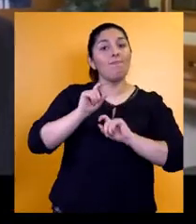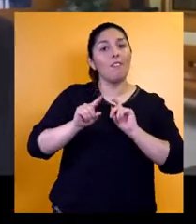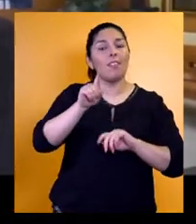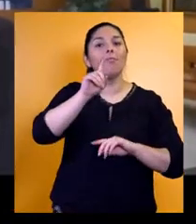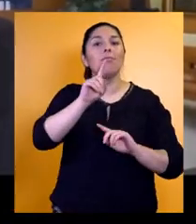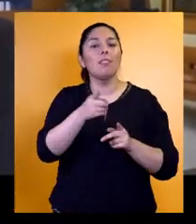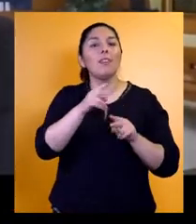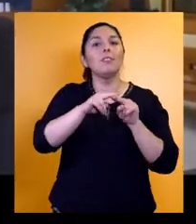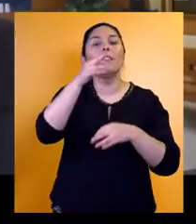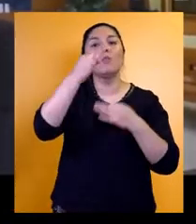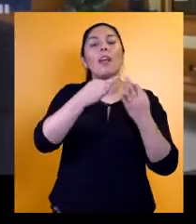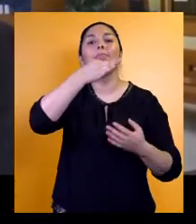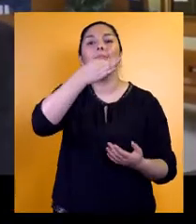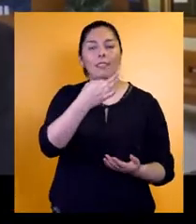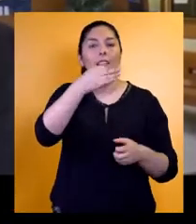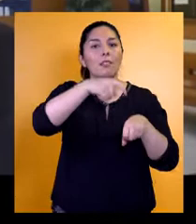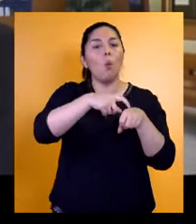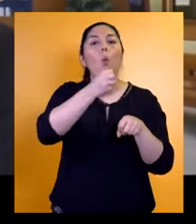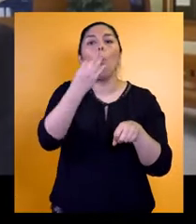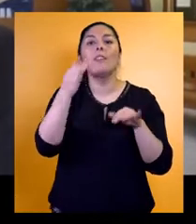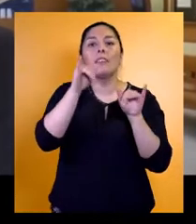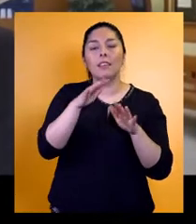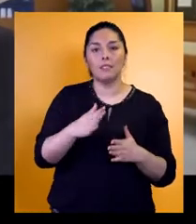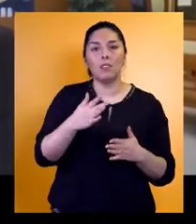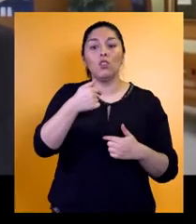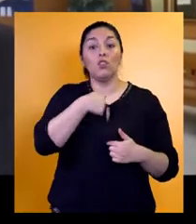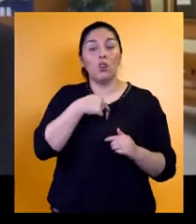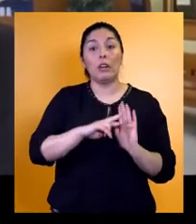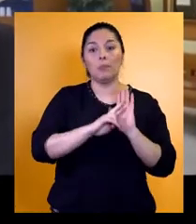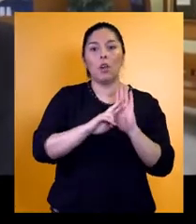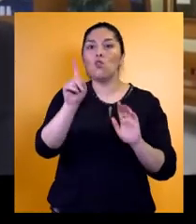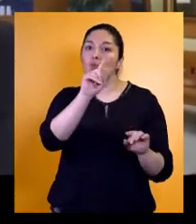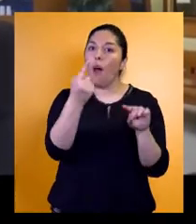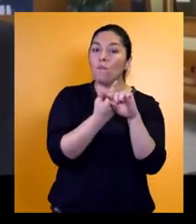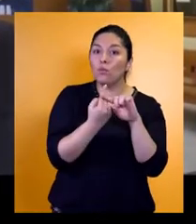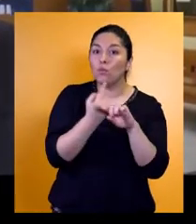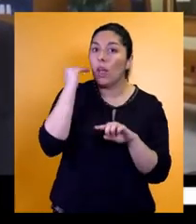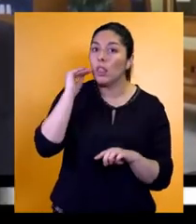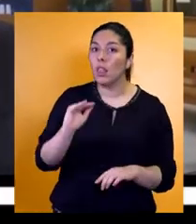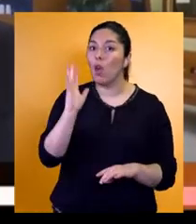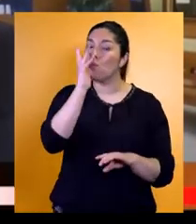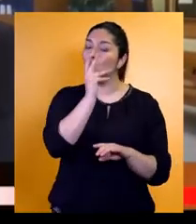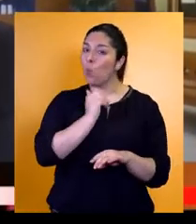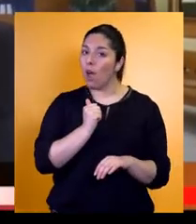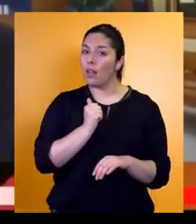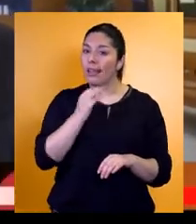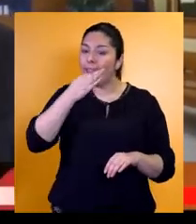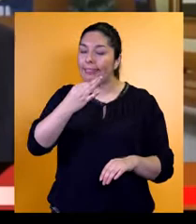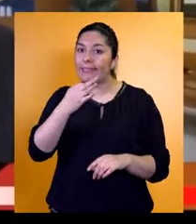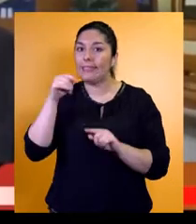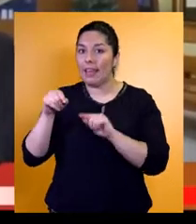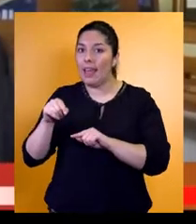ocasión de conocer el tribunal. Debemos recordar que mi representado no abusó de la menor que se ha presentado como